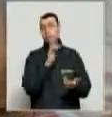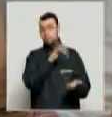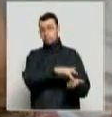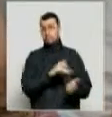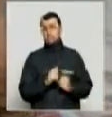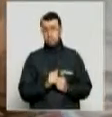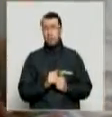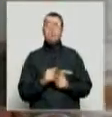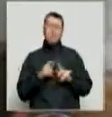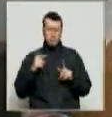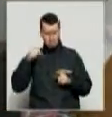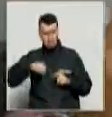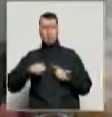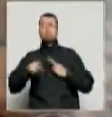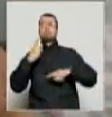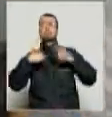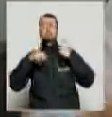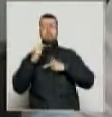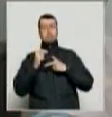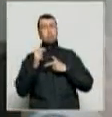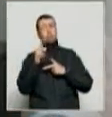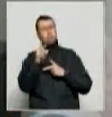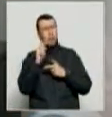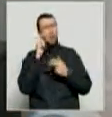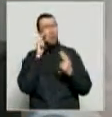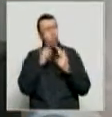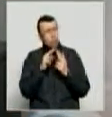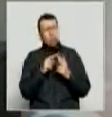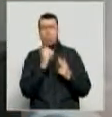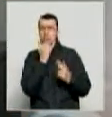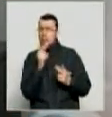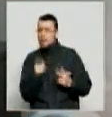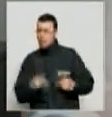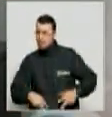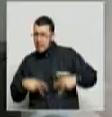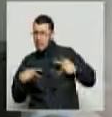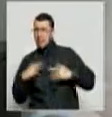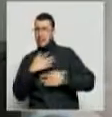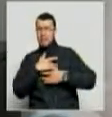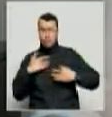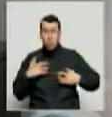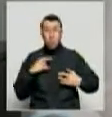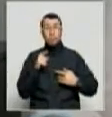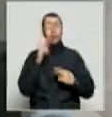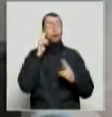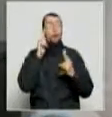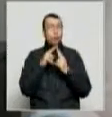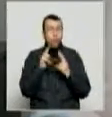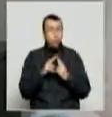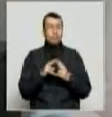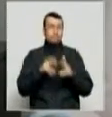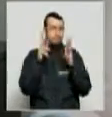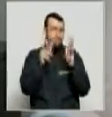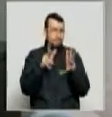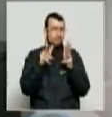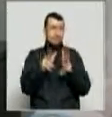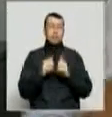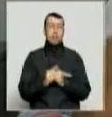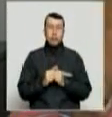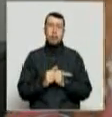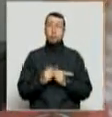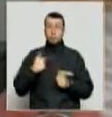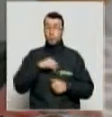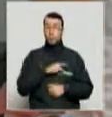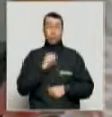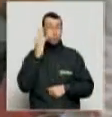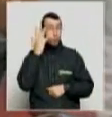conozcan más de lo que está pasando alrededor de la vida y de la salud. Y para nosotros es motivo de mucha alegría poder estar